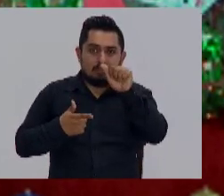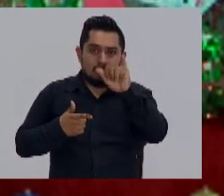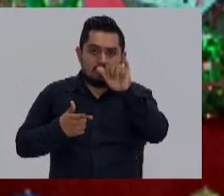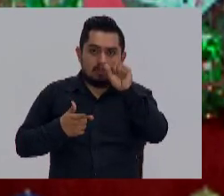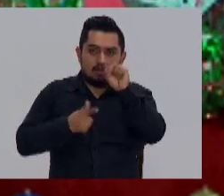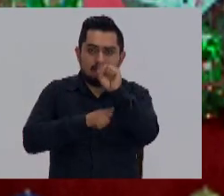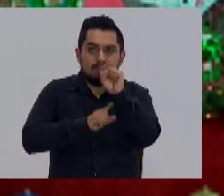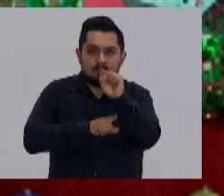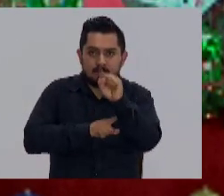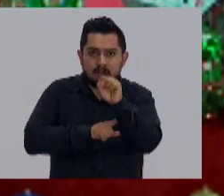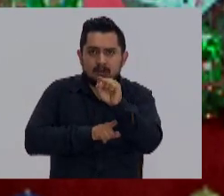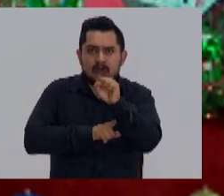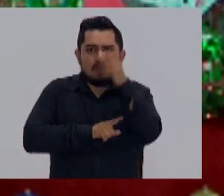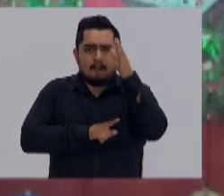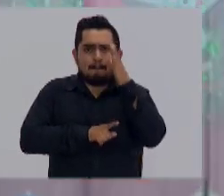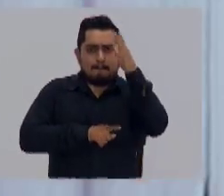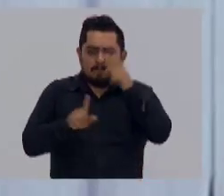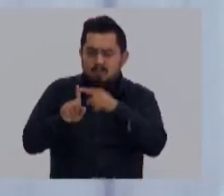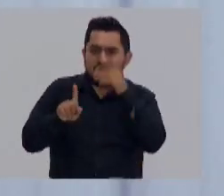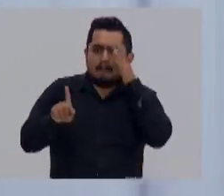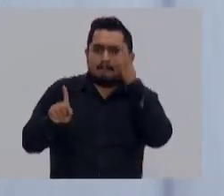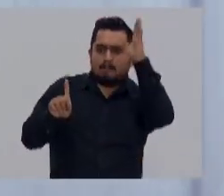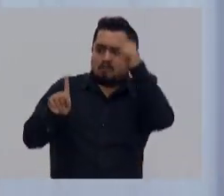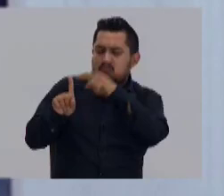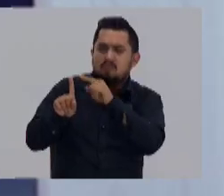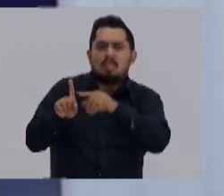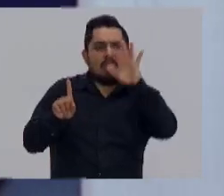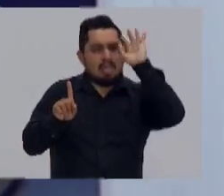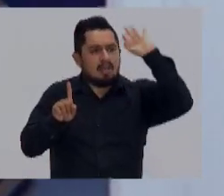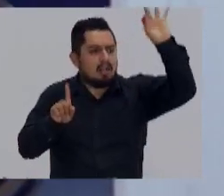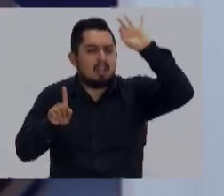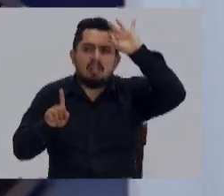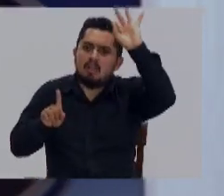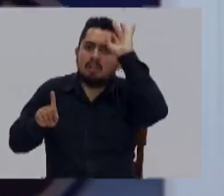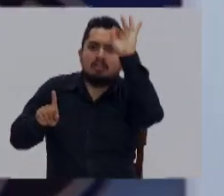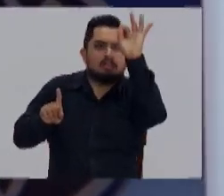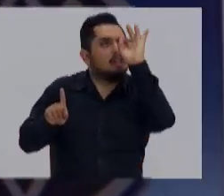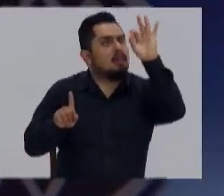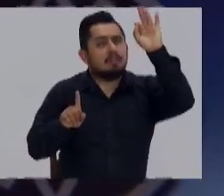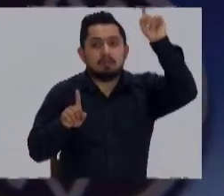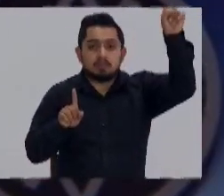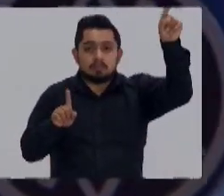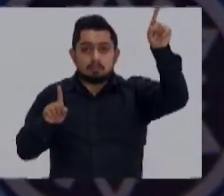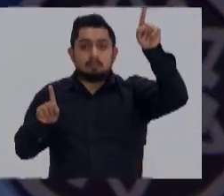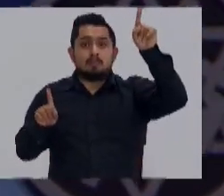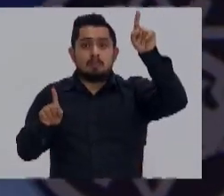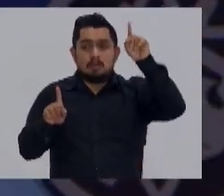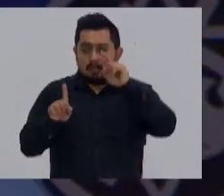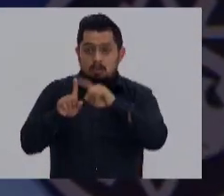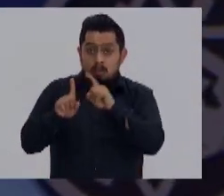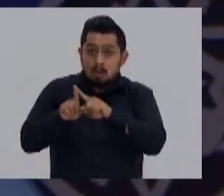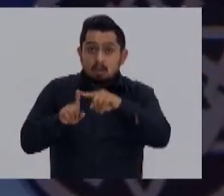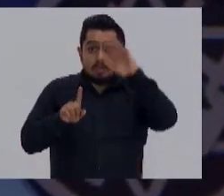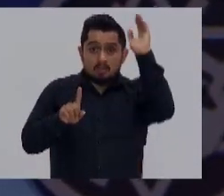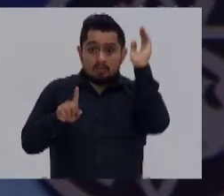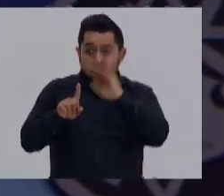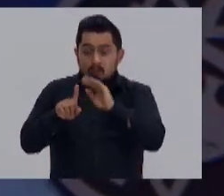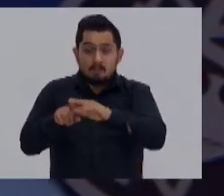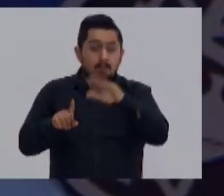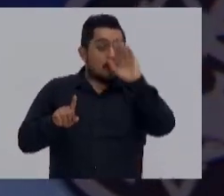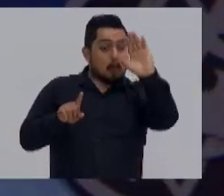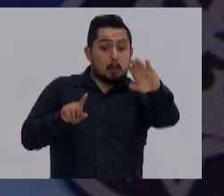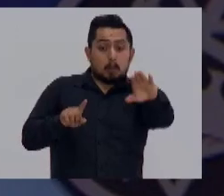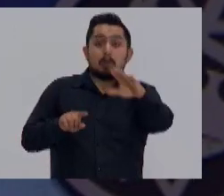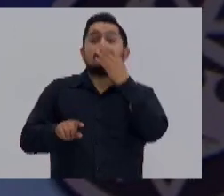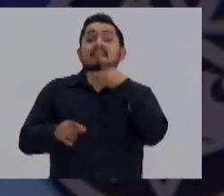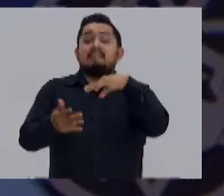a profetizar sobre la llegada del Mesías. Imagínate el llamado que tenía. Isaías tenía el llamado del pueblo y